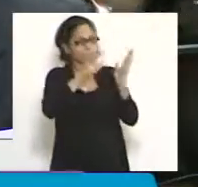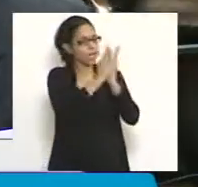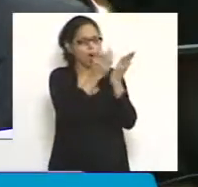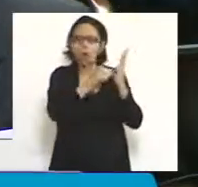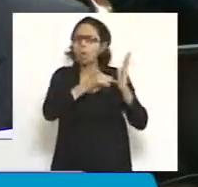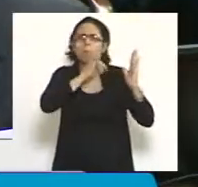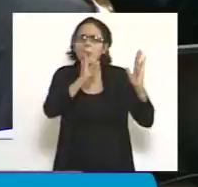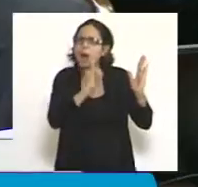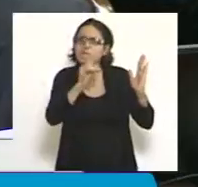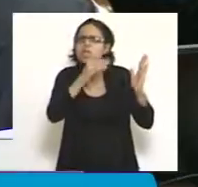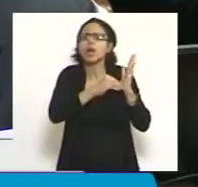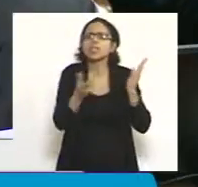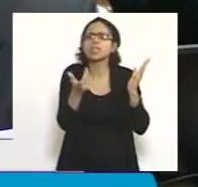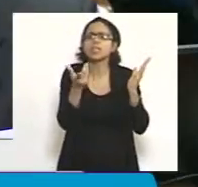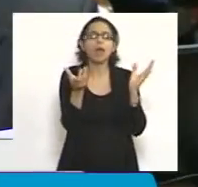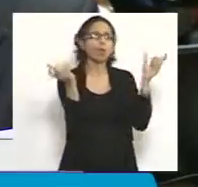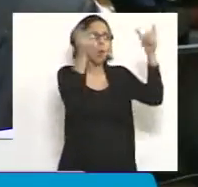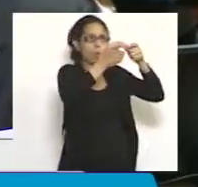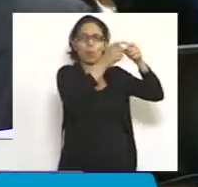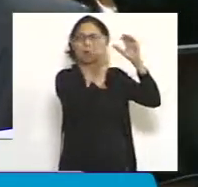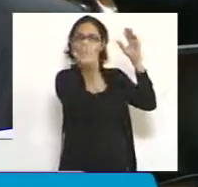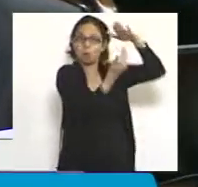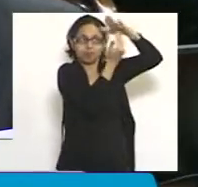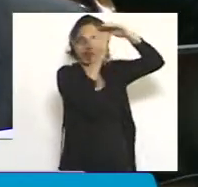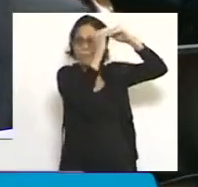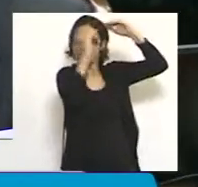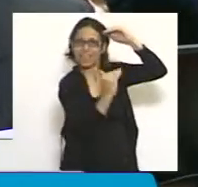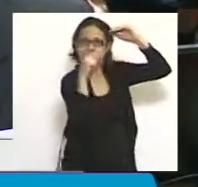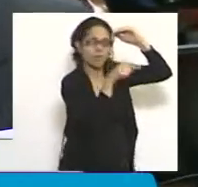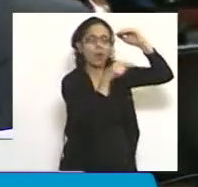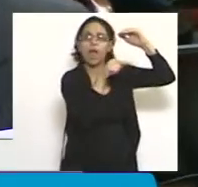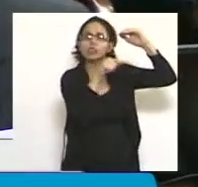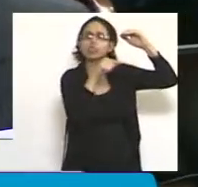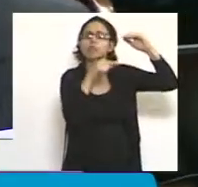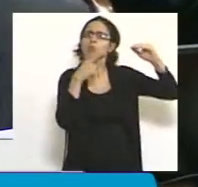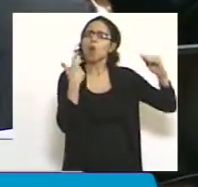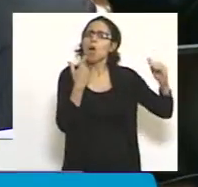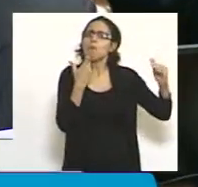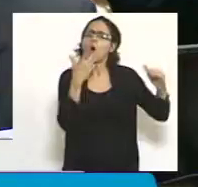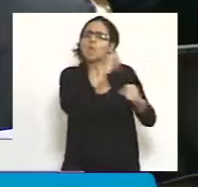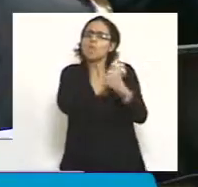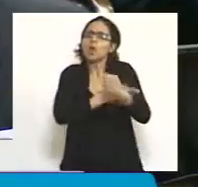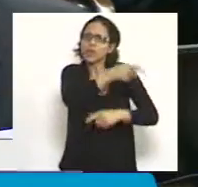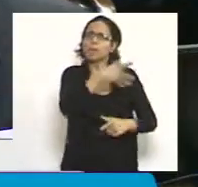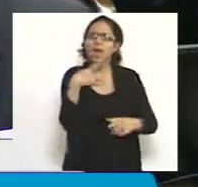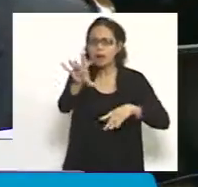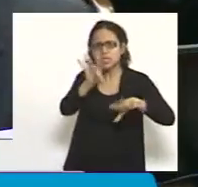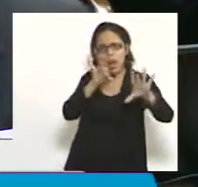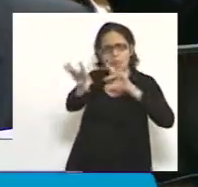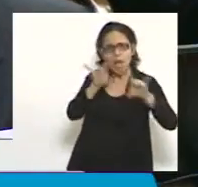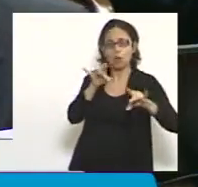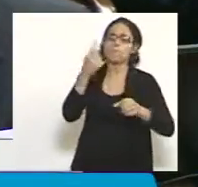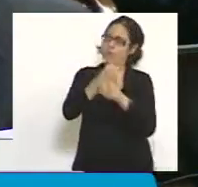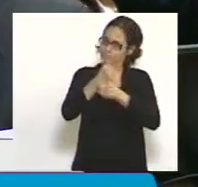por función el Consejo de la Magistratura seleccionar a los postulantes luego de